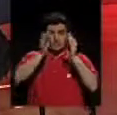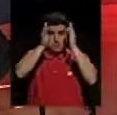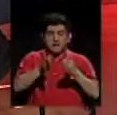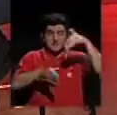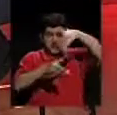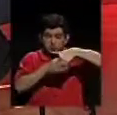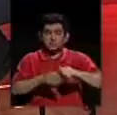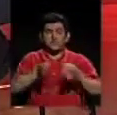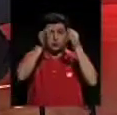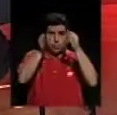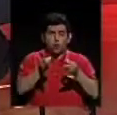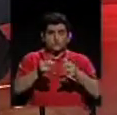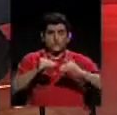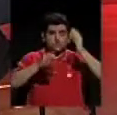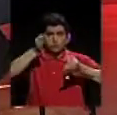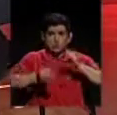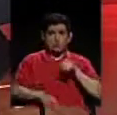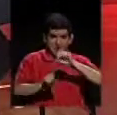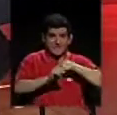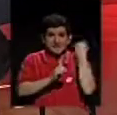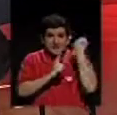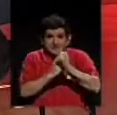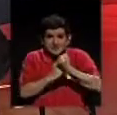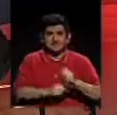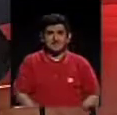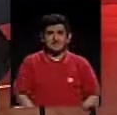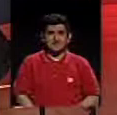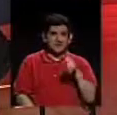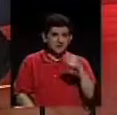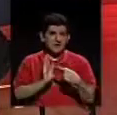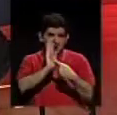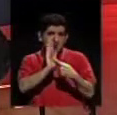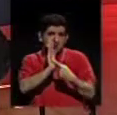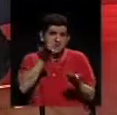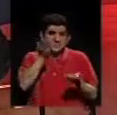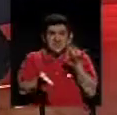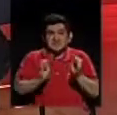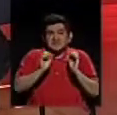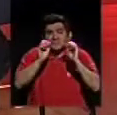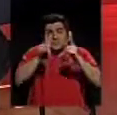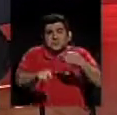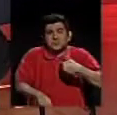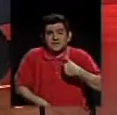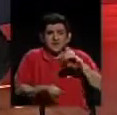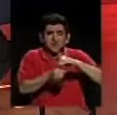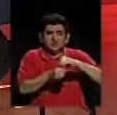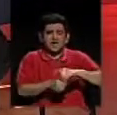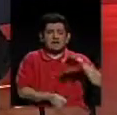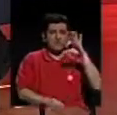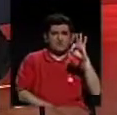la Corte bajo estas condiciones que está exponiendo o sugiriendo el diputado